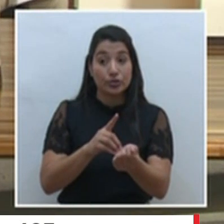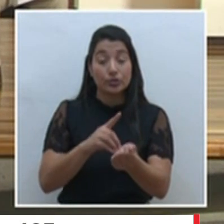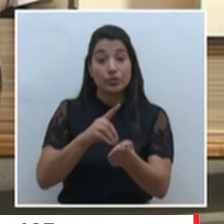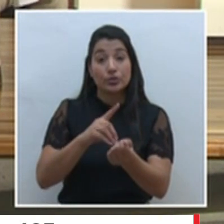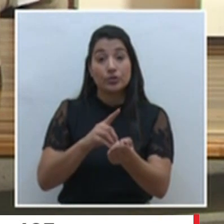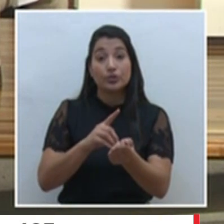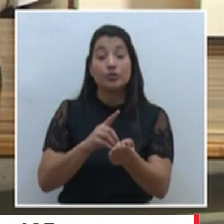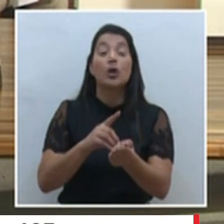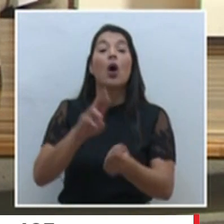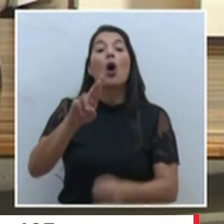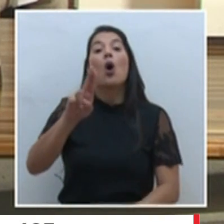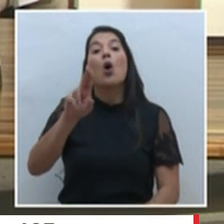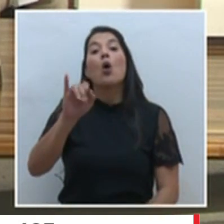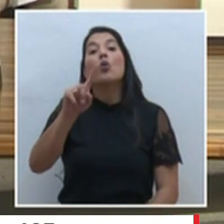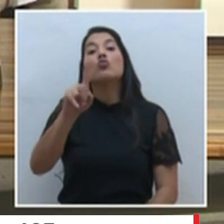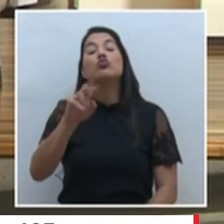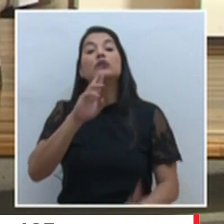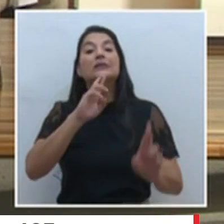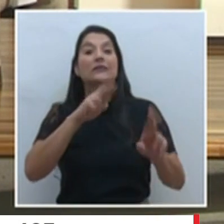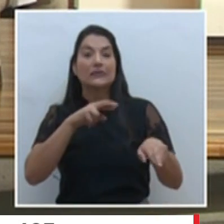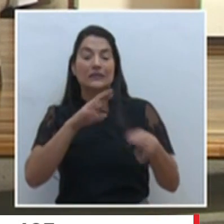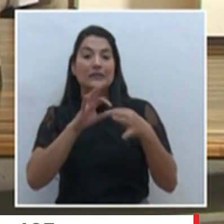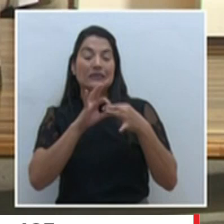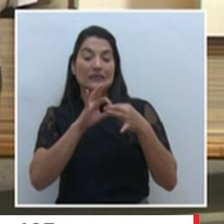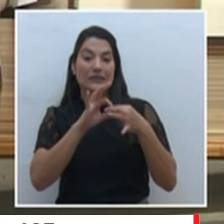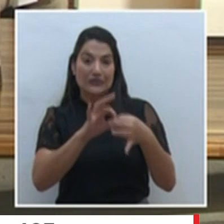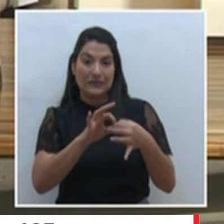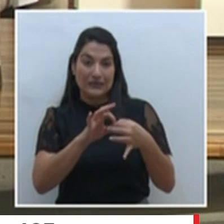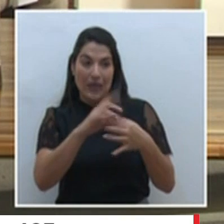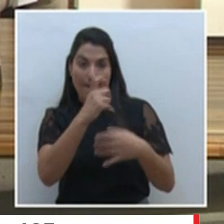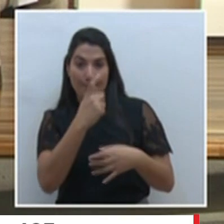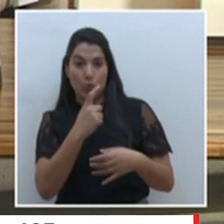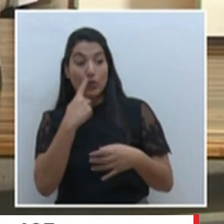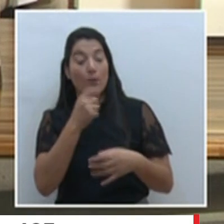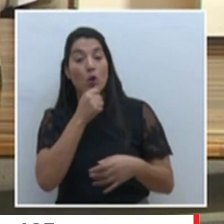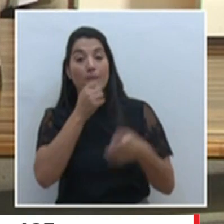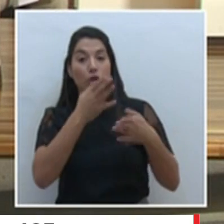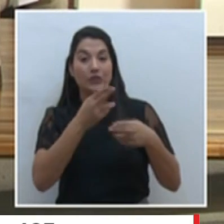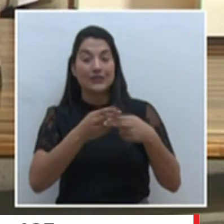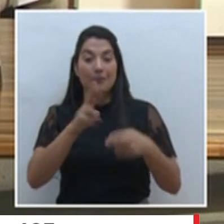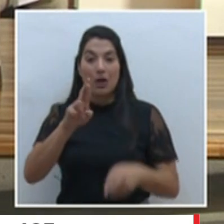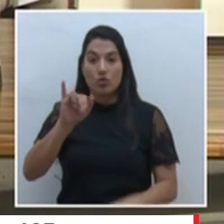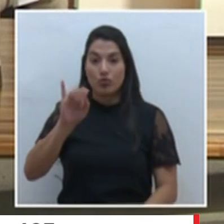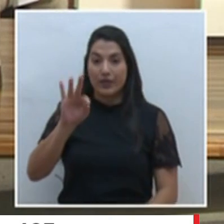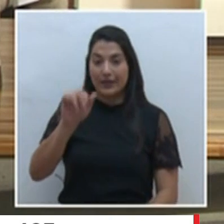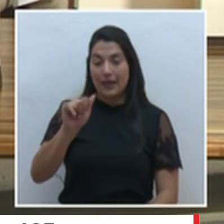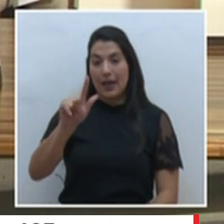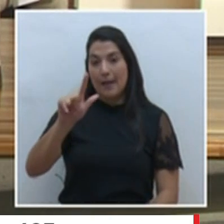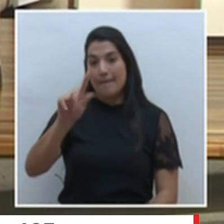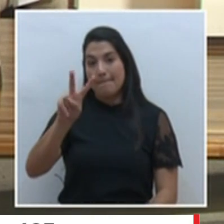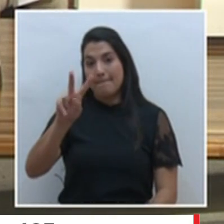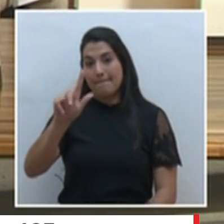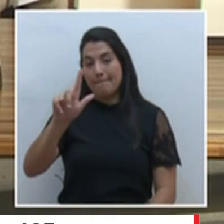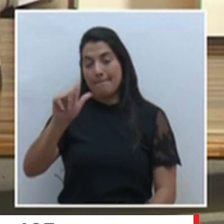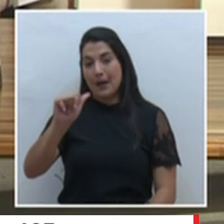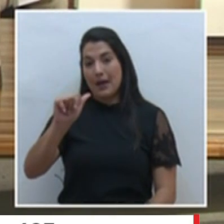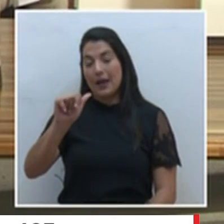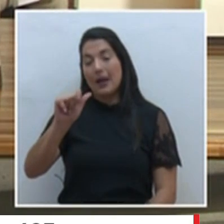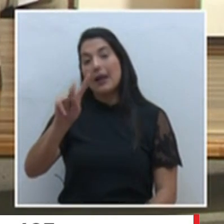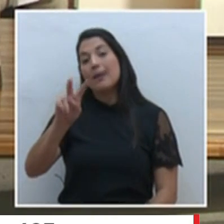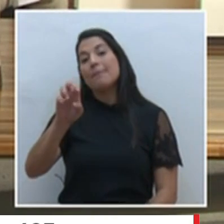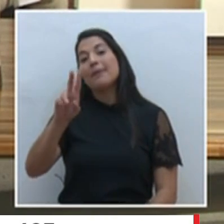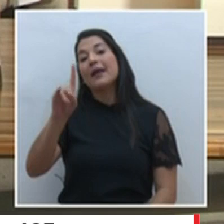Mario Ruiz va a precisar esta consulta de la colega Rita Valverde de Costa Rica Noticias y de seguido el